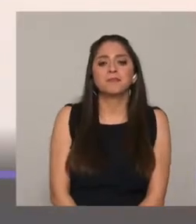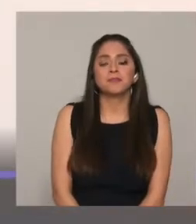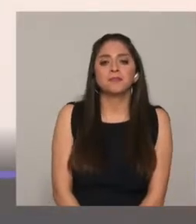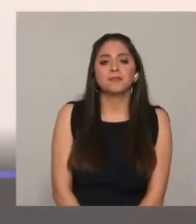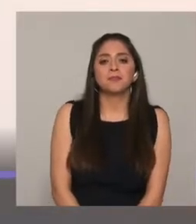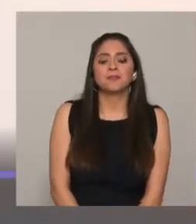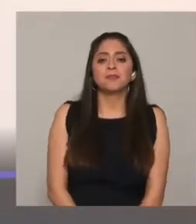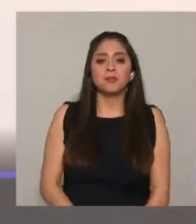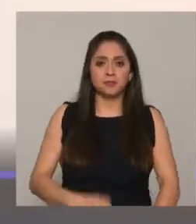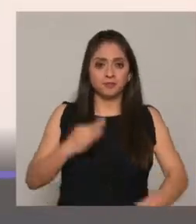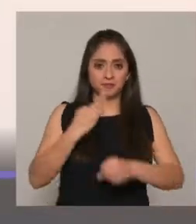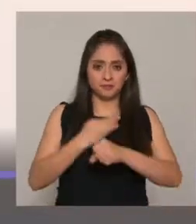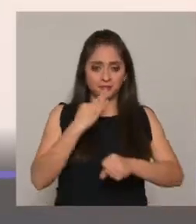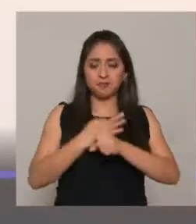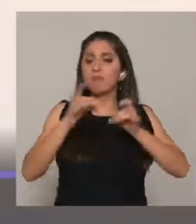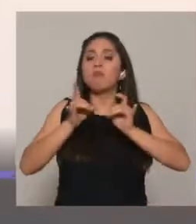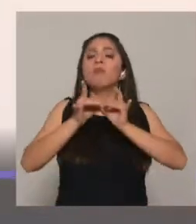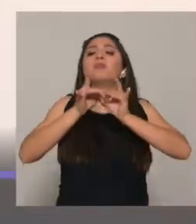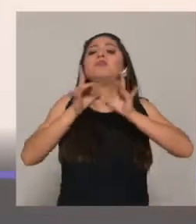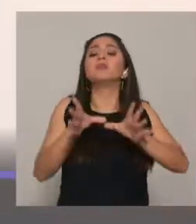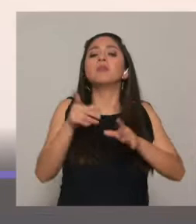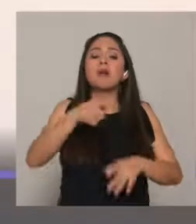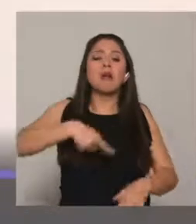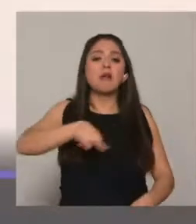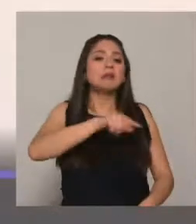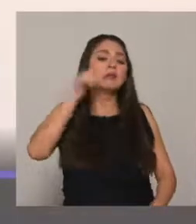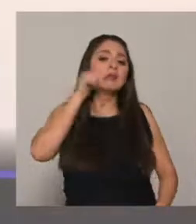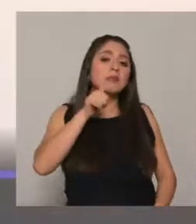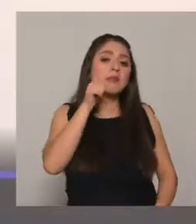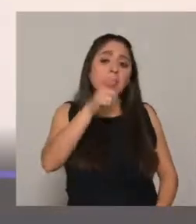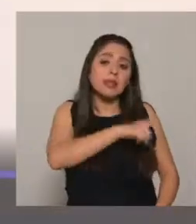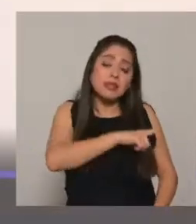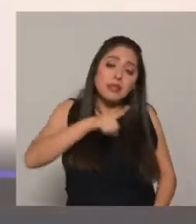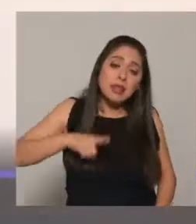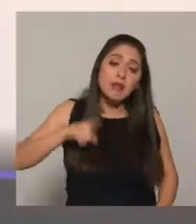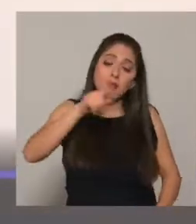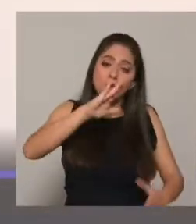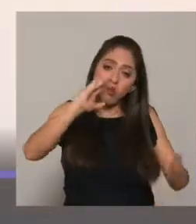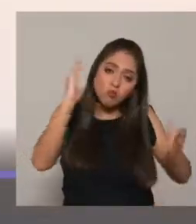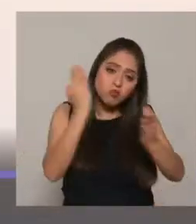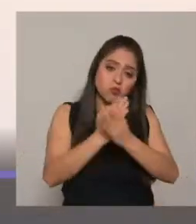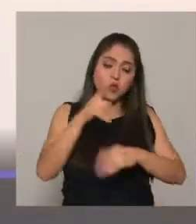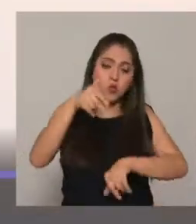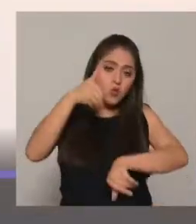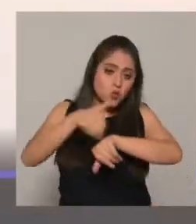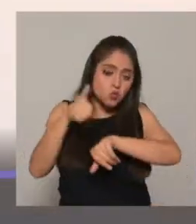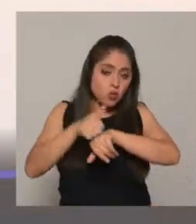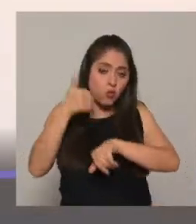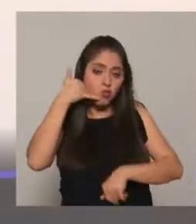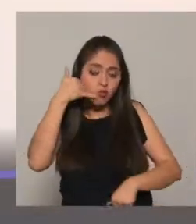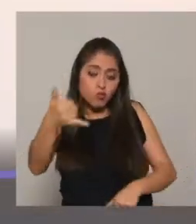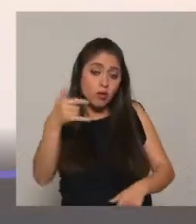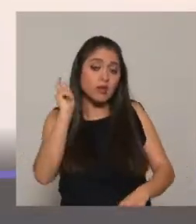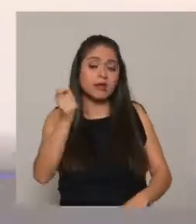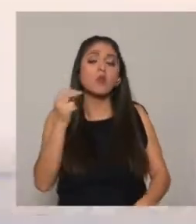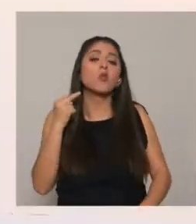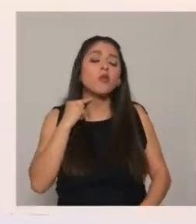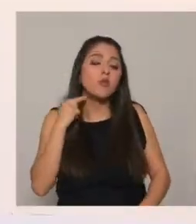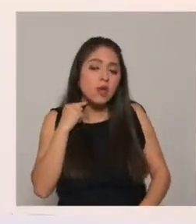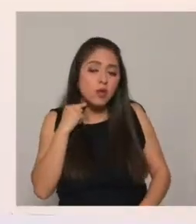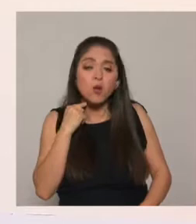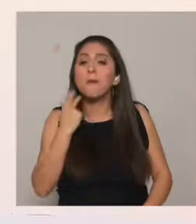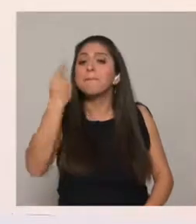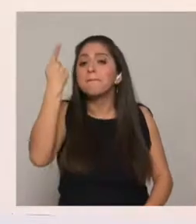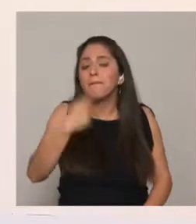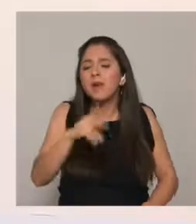diversas causas y razones por las cuales siempre hay que tener en nuestro directorio telefónico el teléfono de un notario y sobre